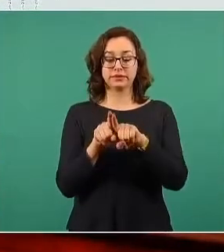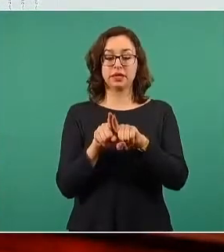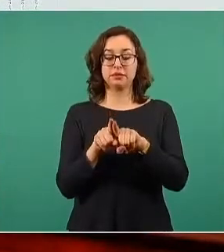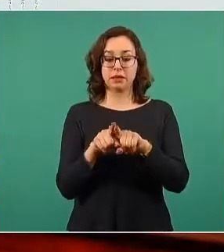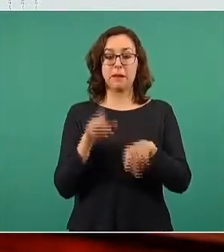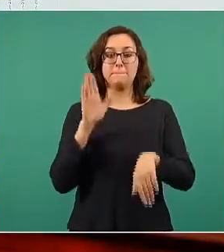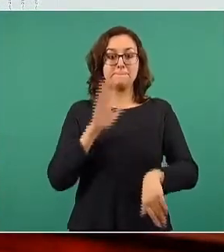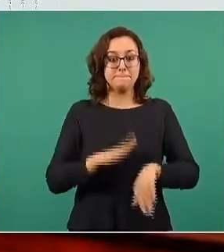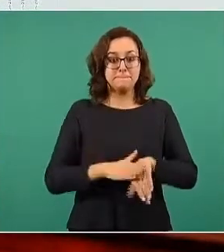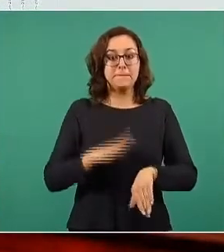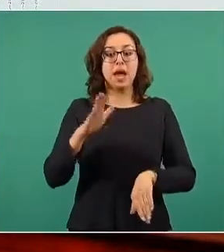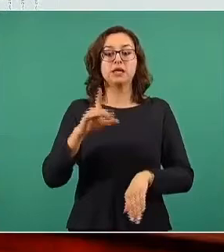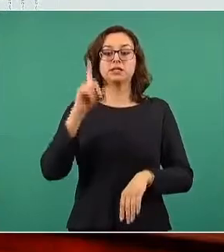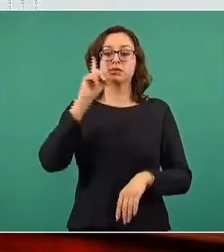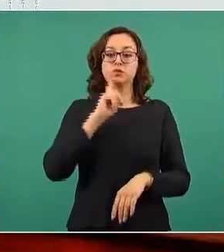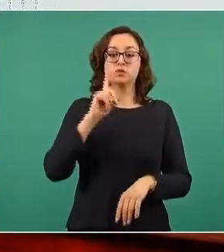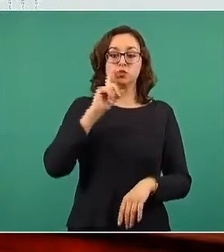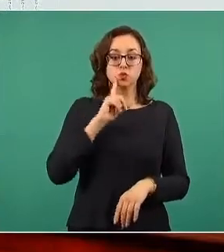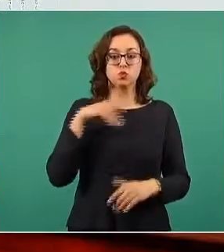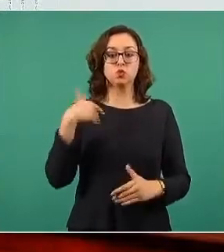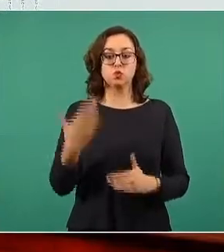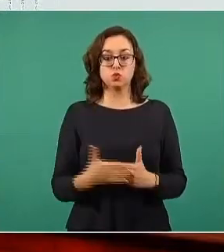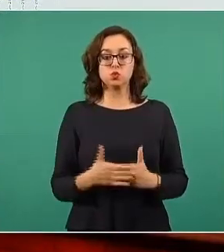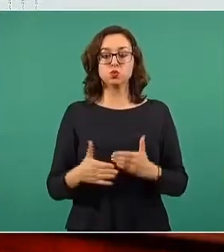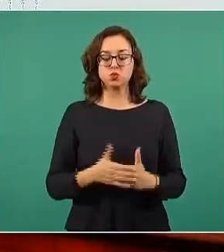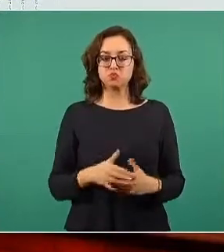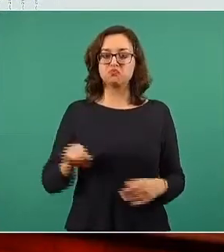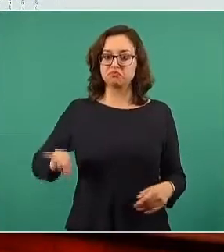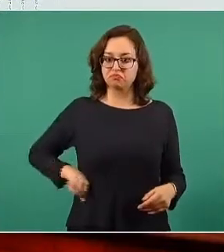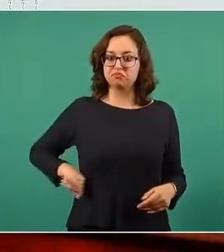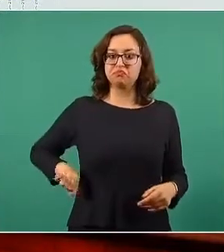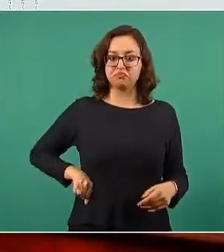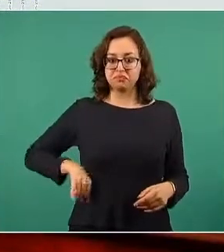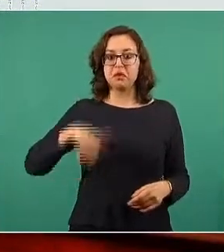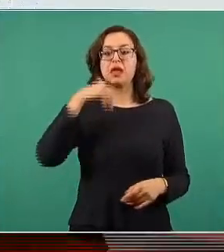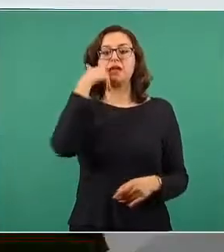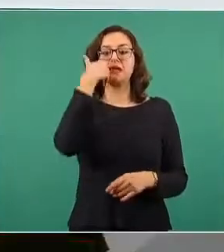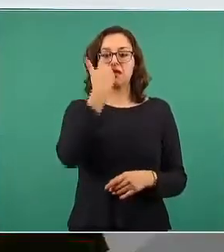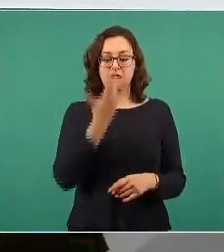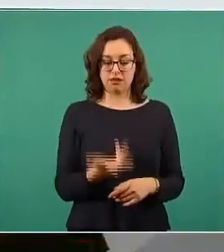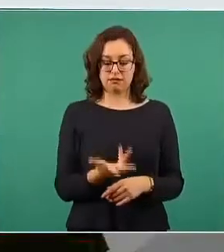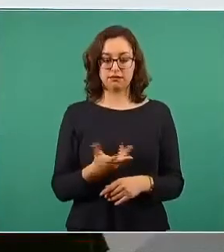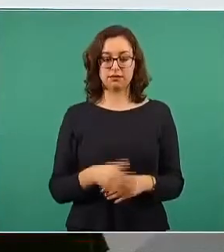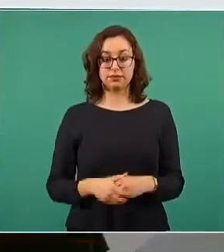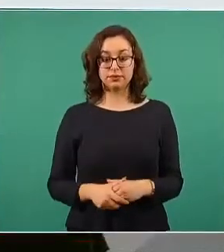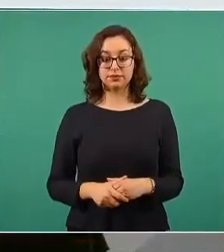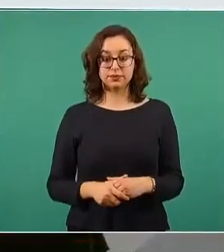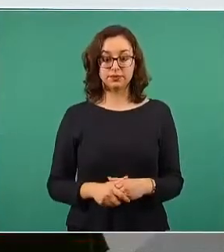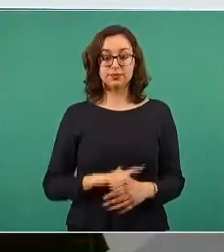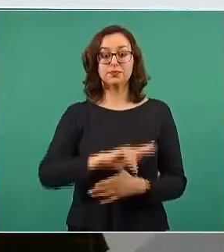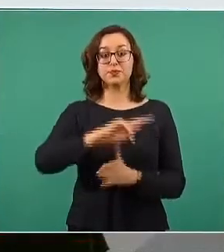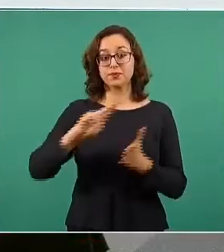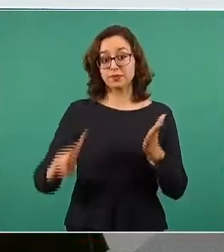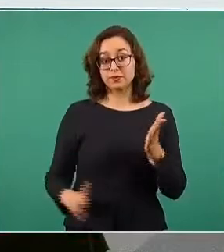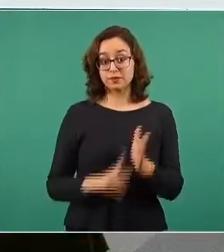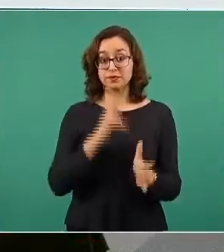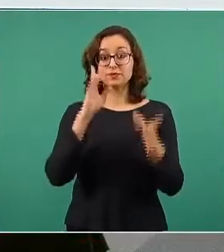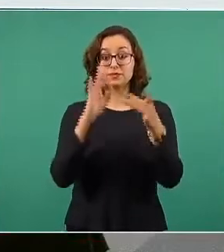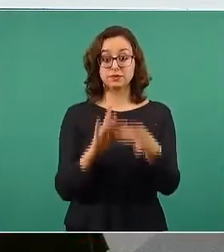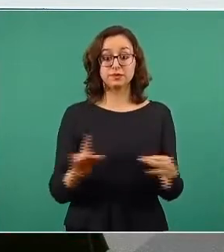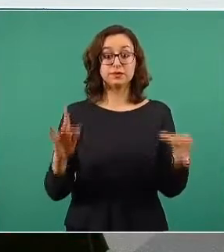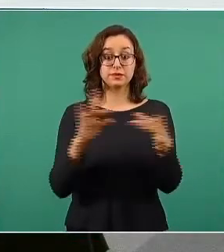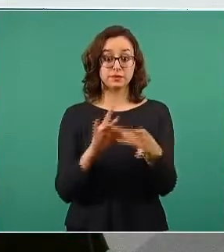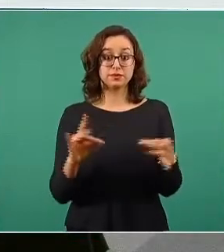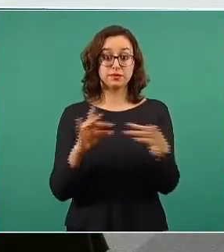interés creciente de vacunar o vacunarse a las mujeres embarazadas. Reiteramos que las